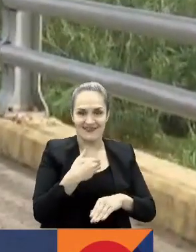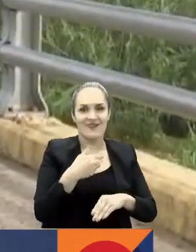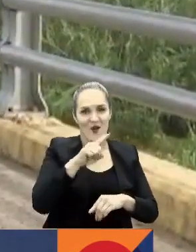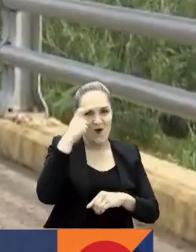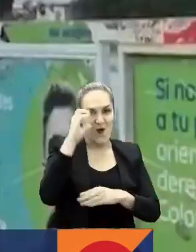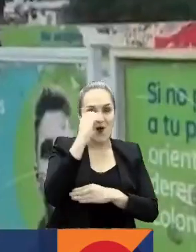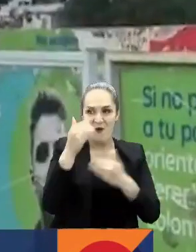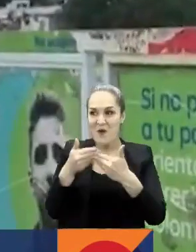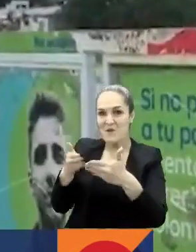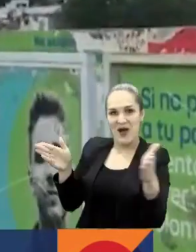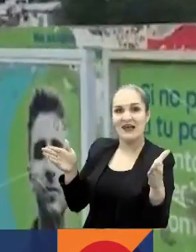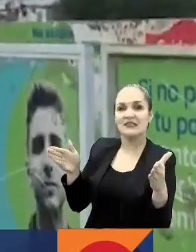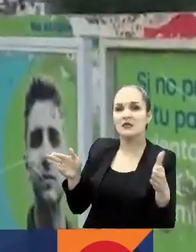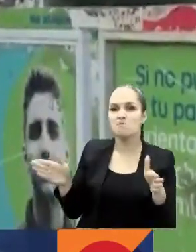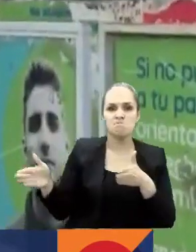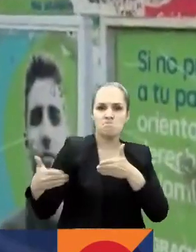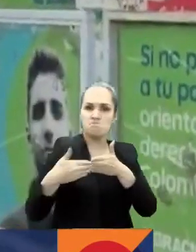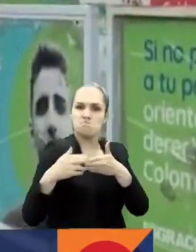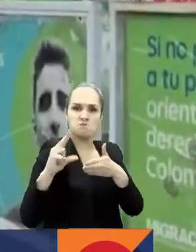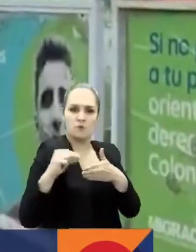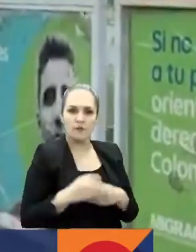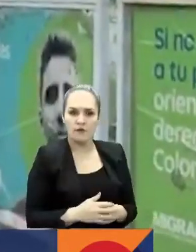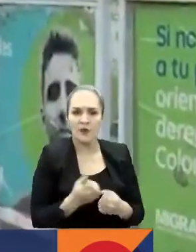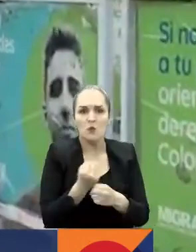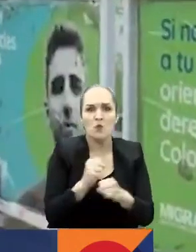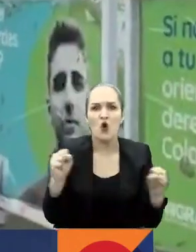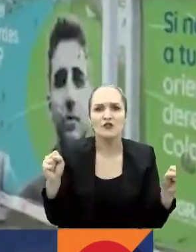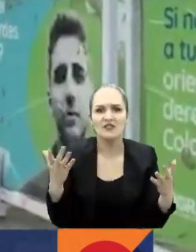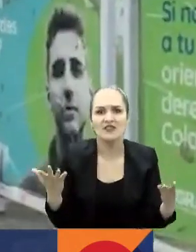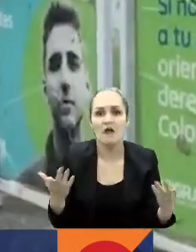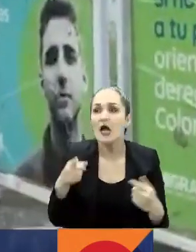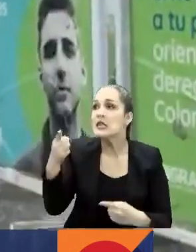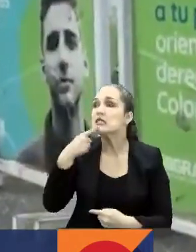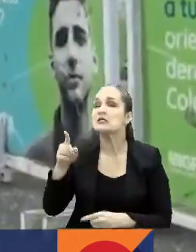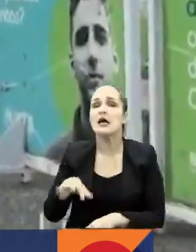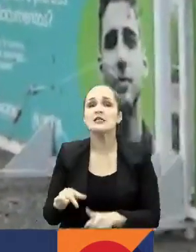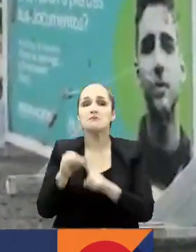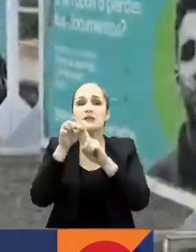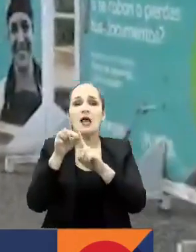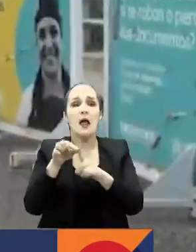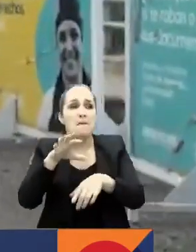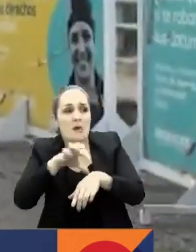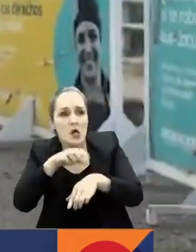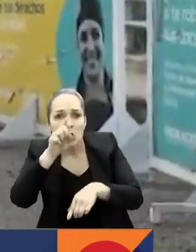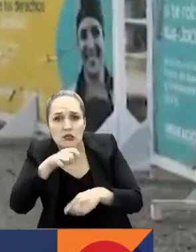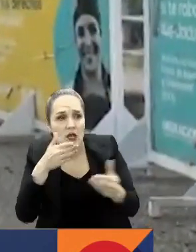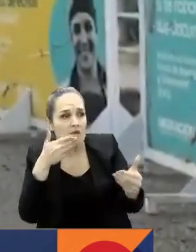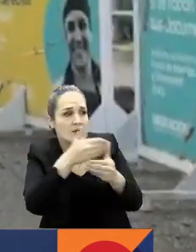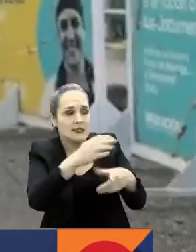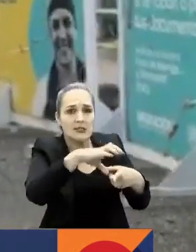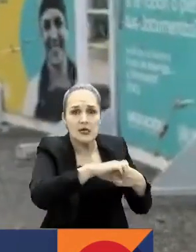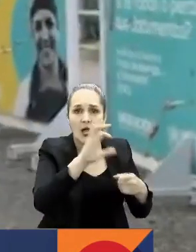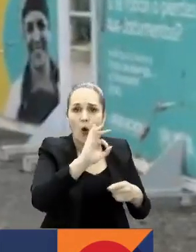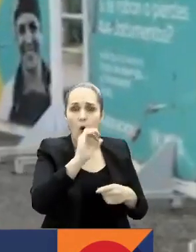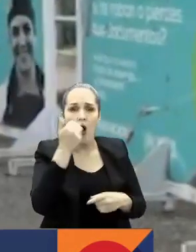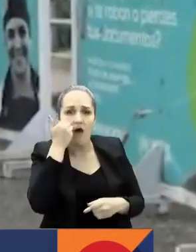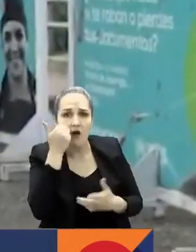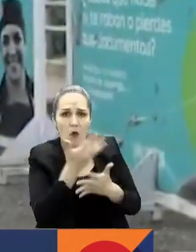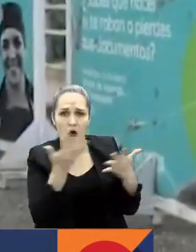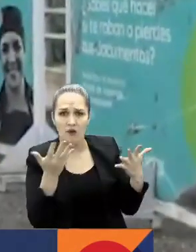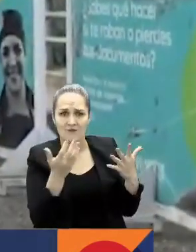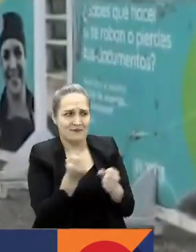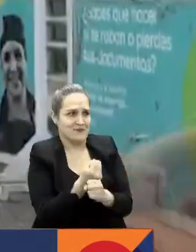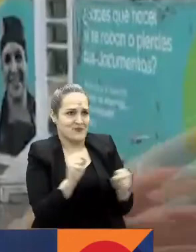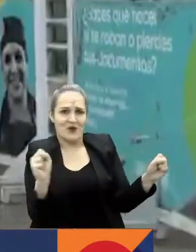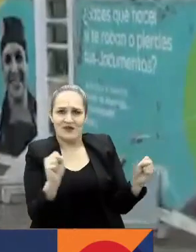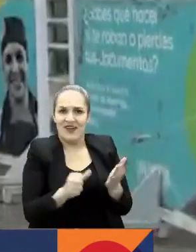gobierno colombiano. Entonces es imposible que ellos digan que los casos médicos van de acuerdo a la cita y sabiendo que a uno nunca le dan cita por pico